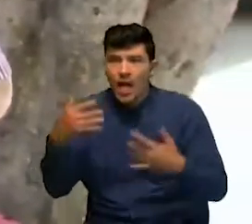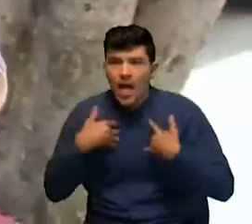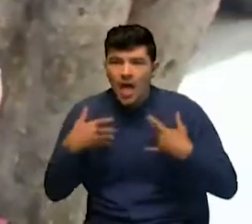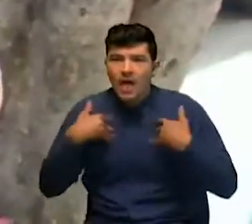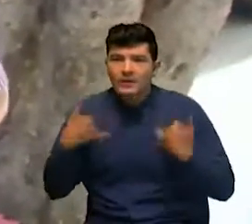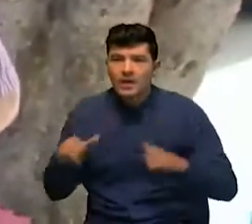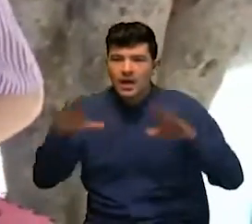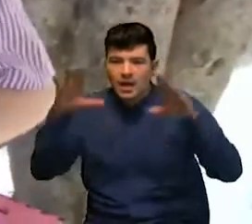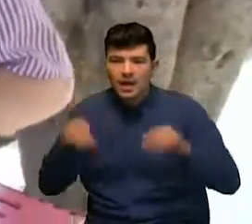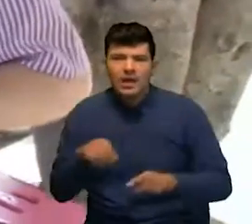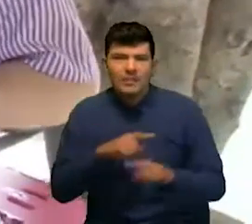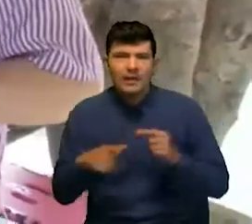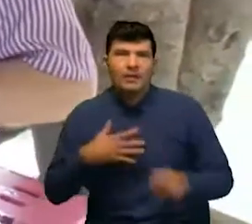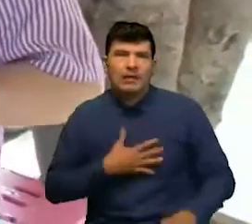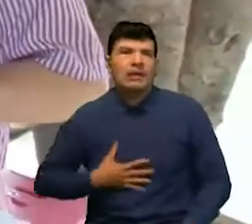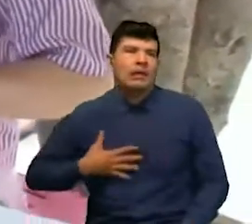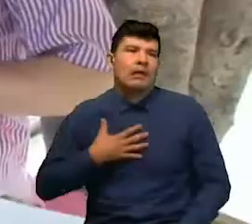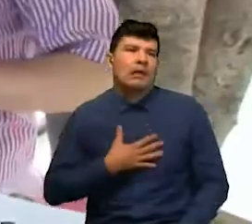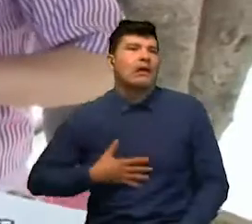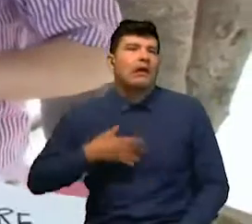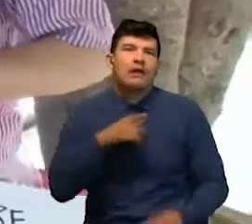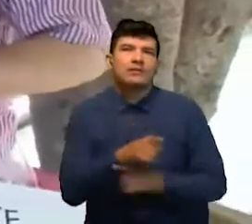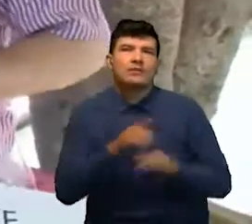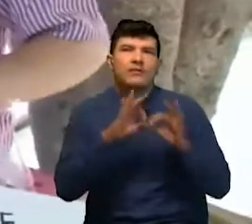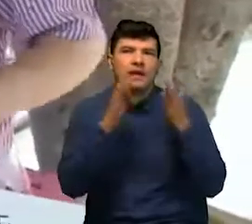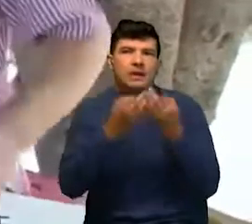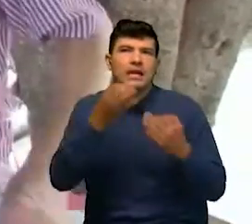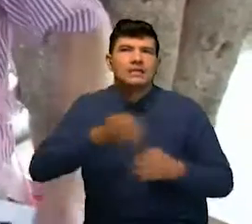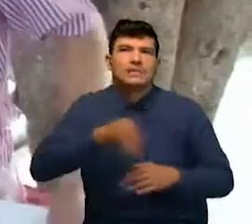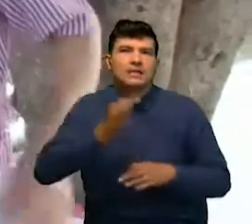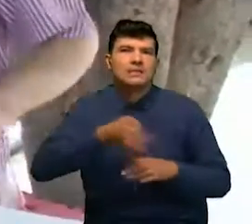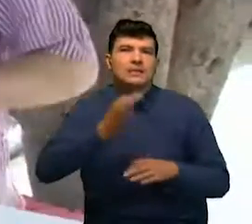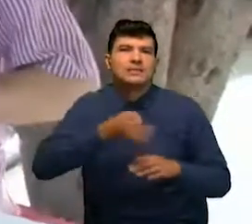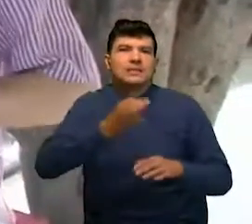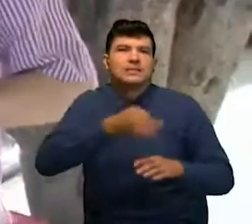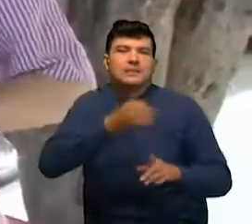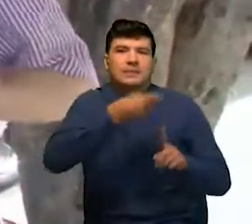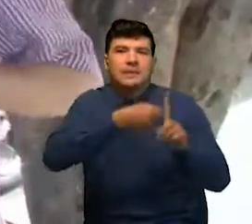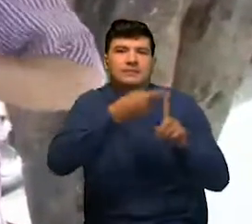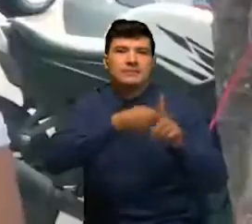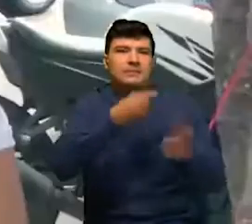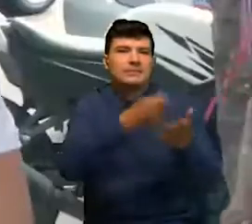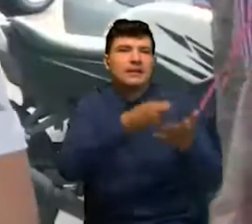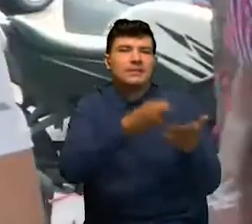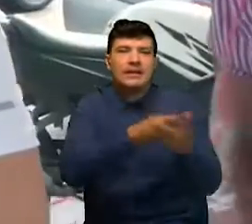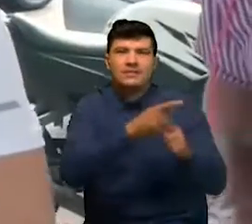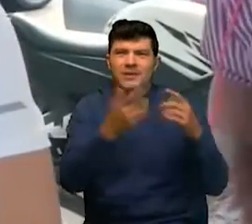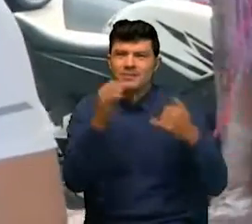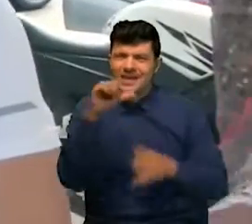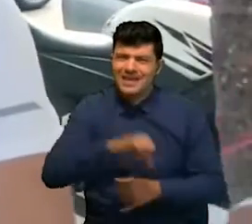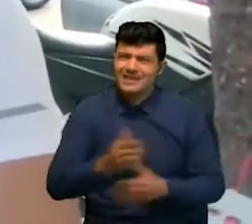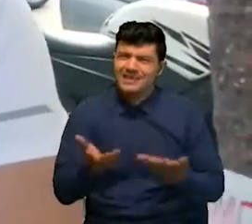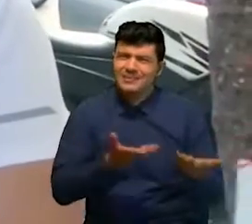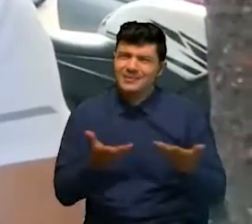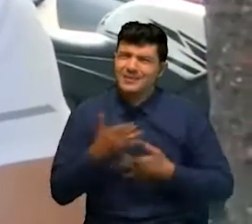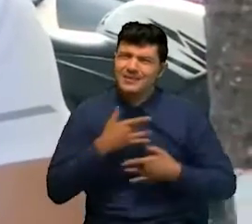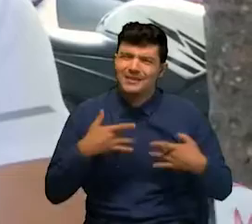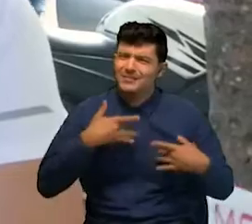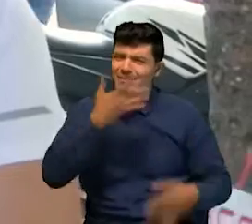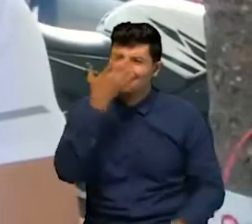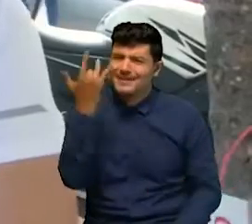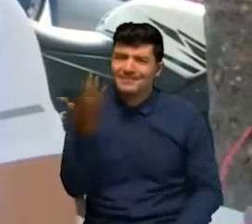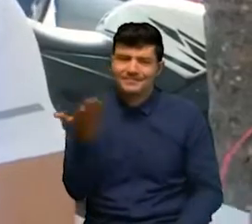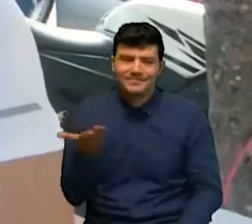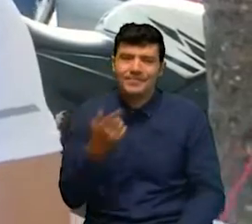queda el inconformismo de esta familia que cada mes paga aportes a salud pero recibe una mala atención sí entonces gracias a usted